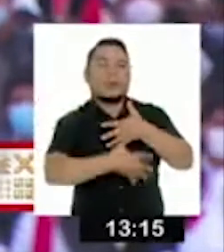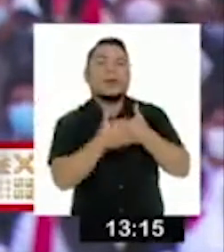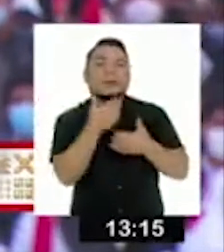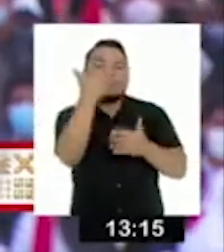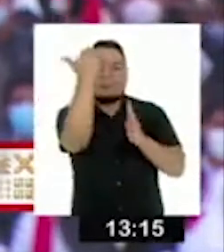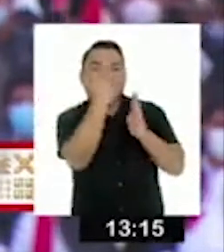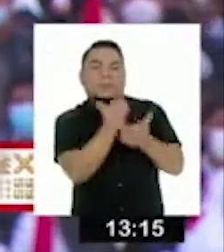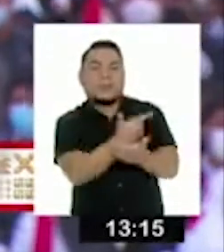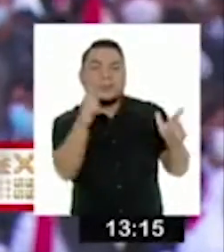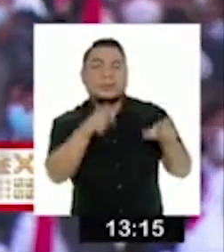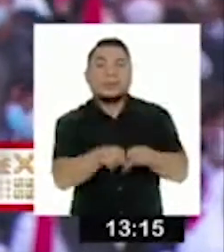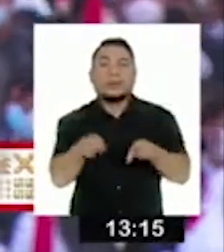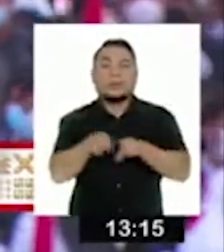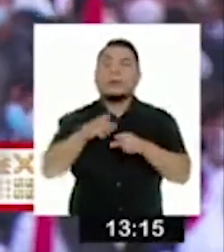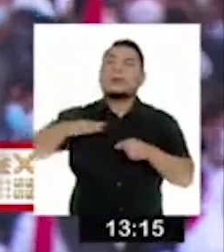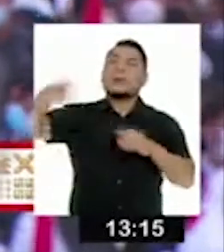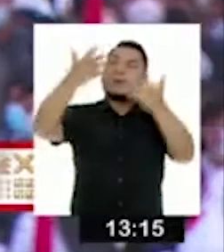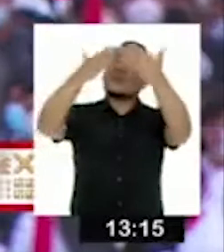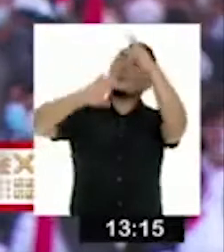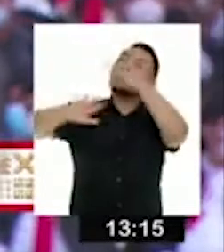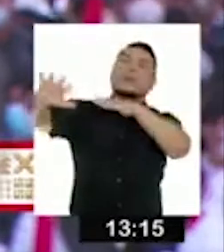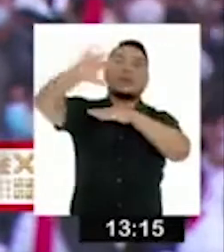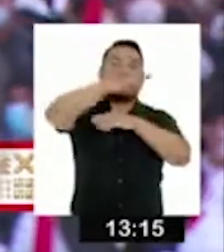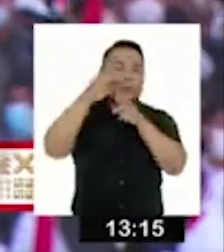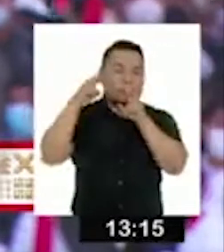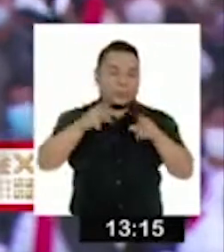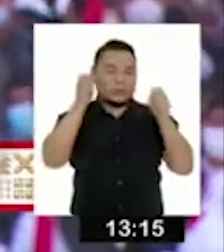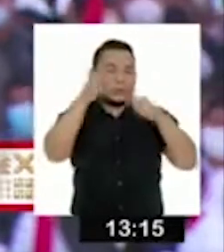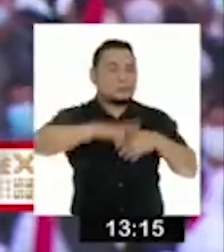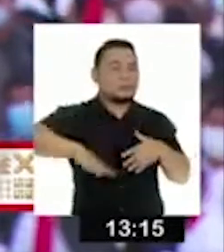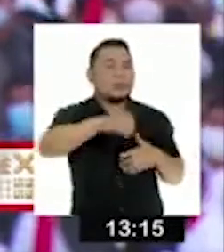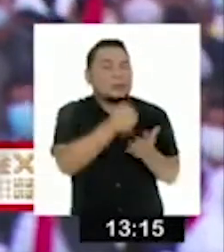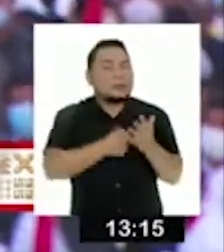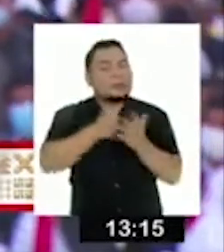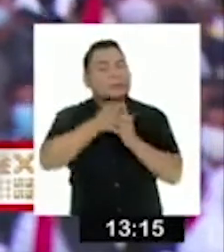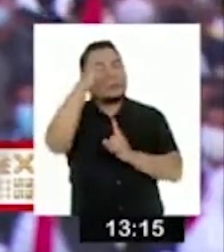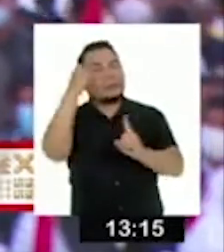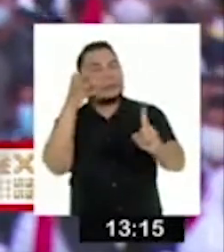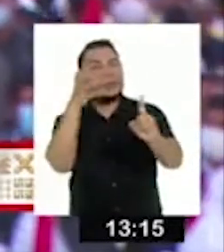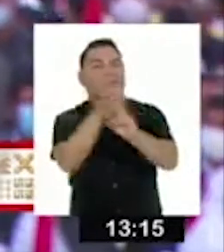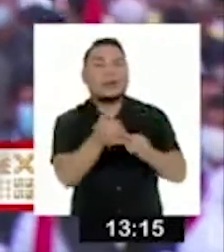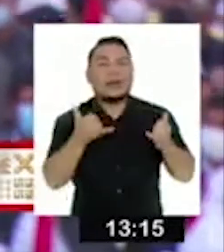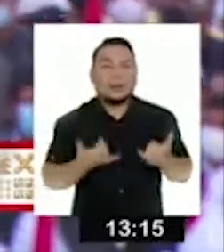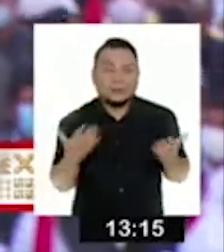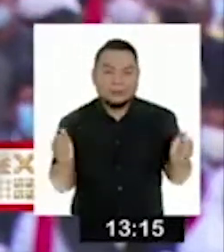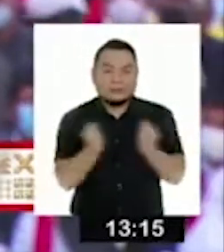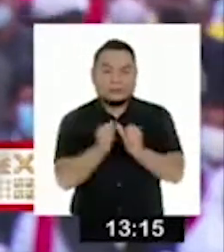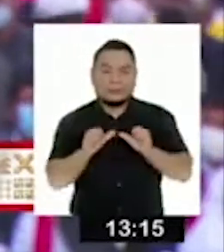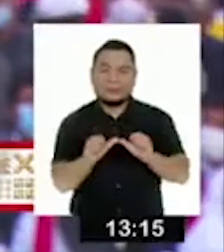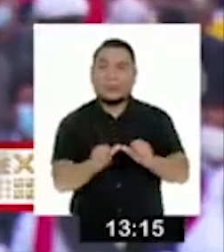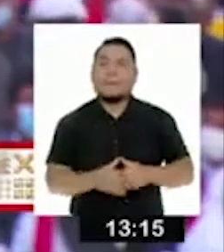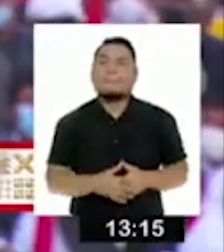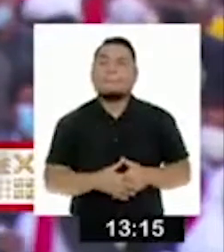cielo bajo el cual lucharon y murieron por un sueño es el que hoy nos acompaña.